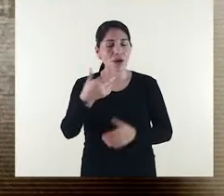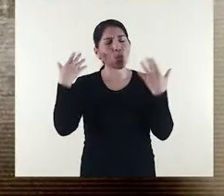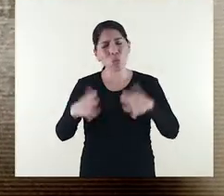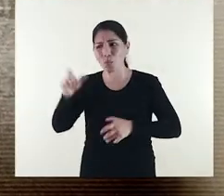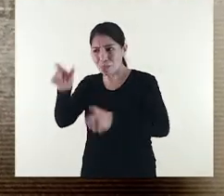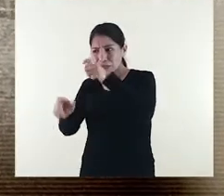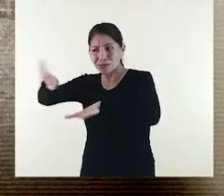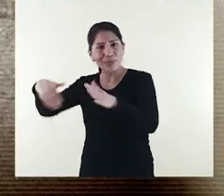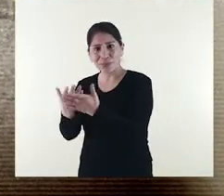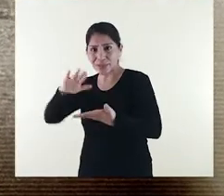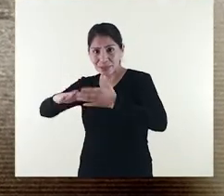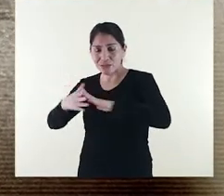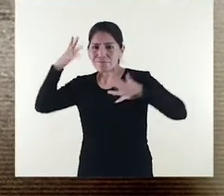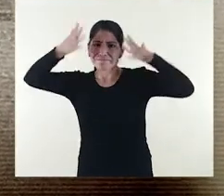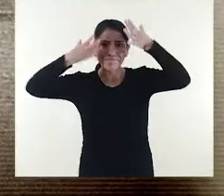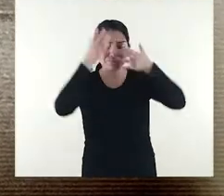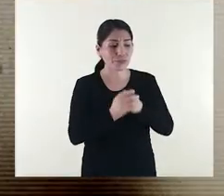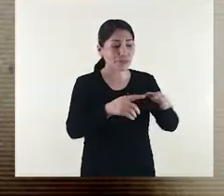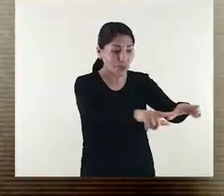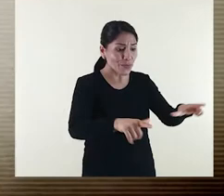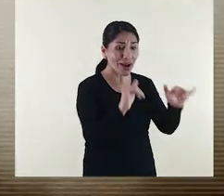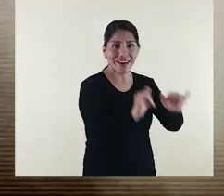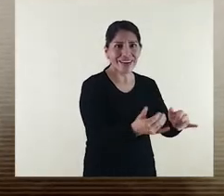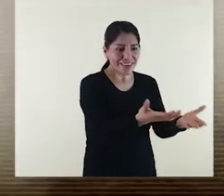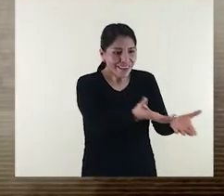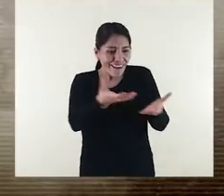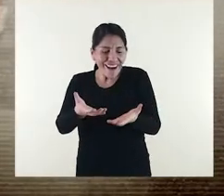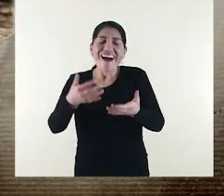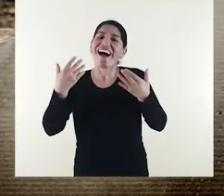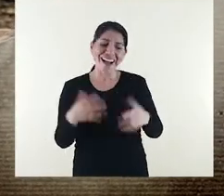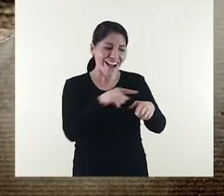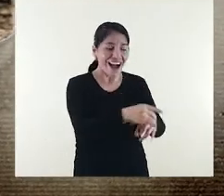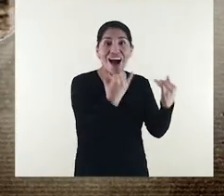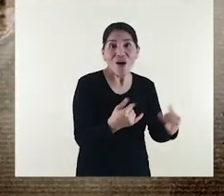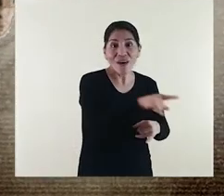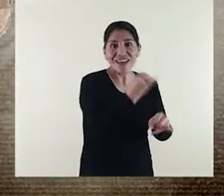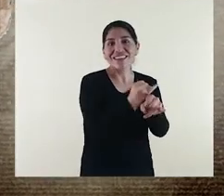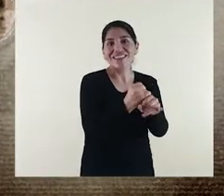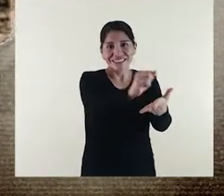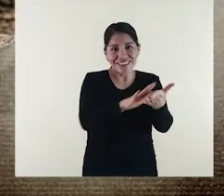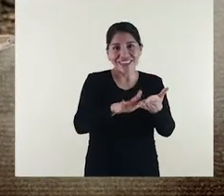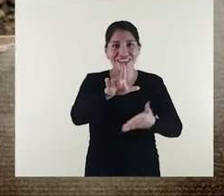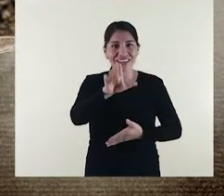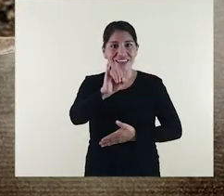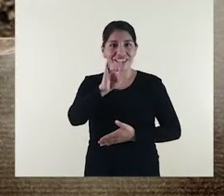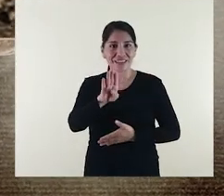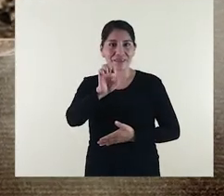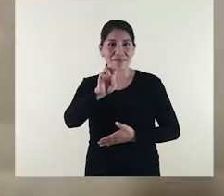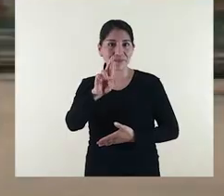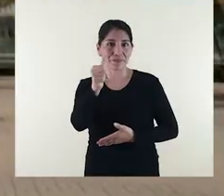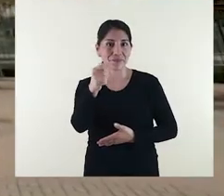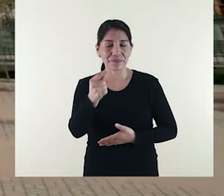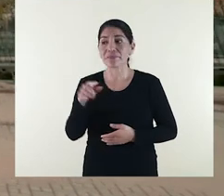los Descalzos. El suceso mantuvo en vilo a la ciudad en aquella época, y sobre el lugar donde se descubrieron las sagradas formas, hoy se encuentra